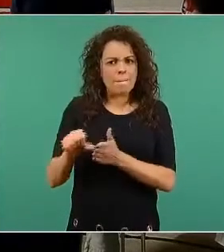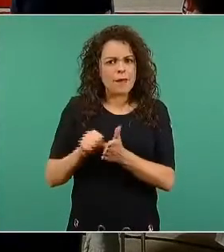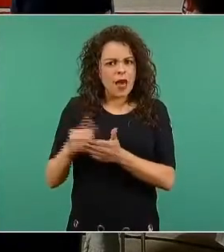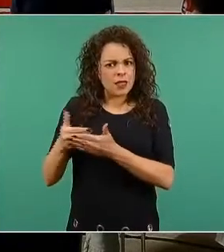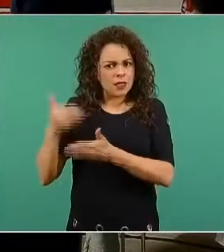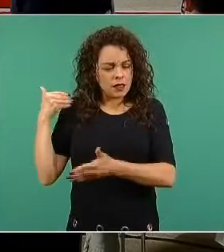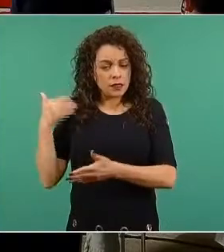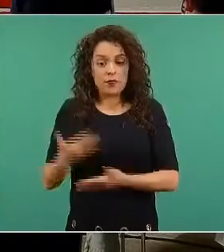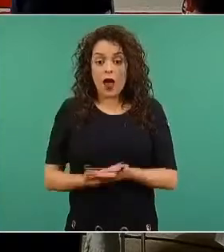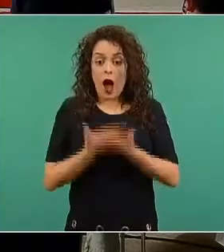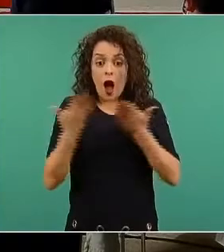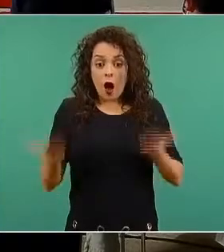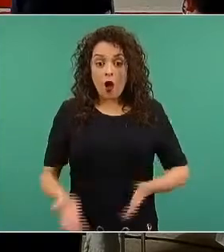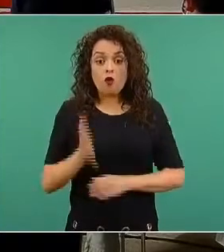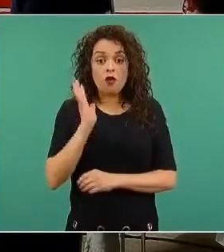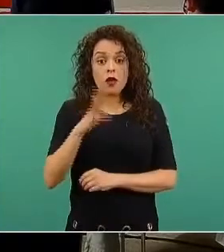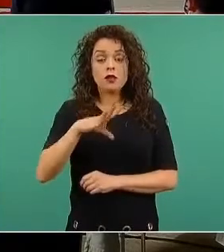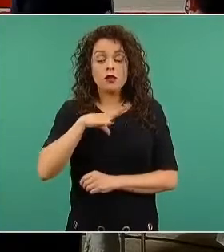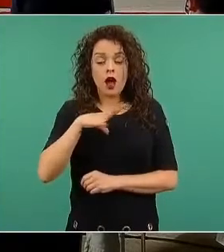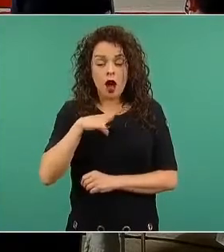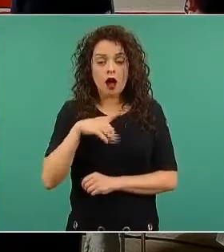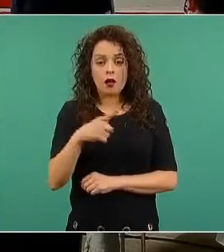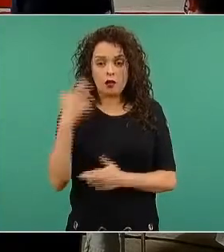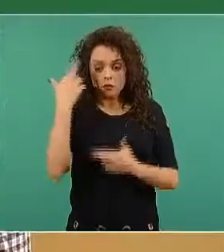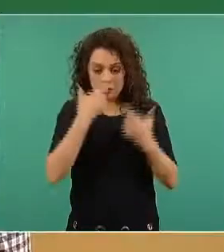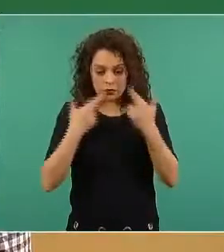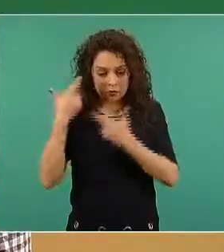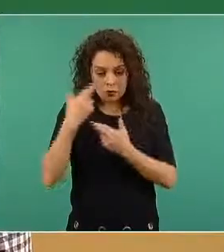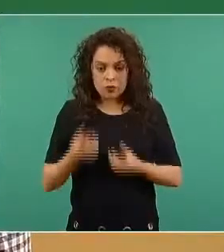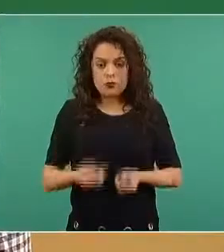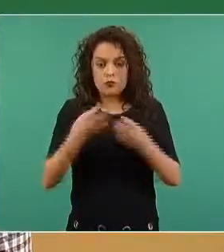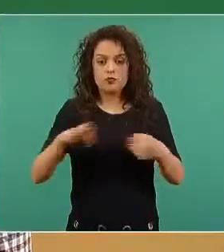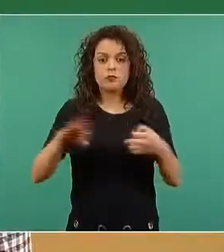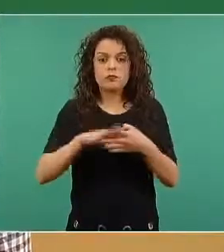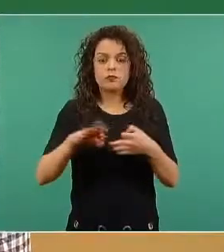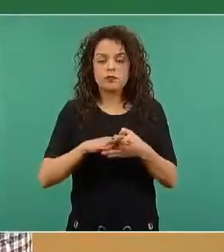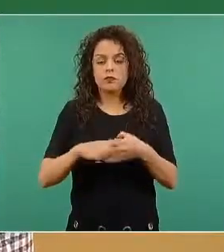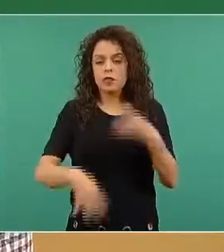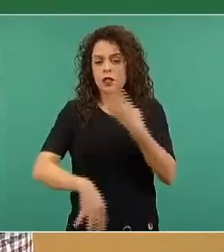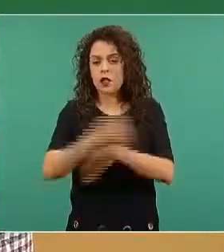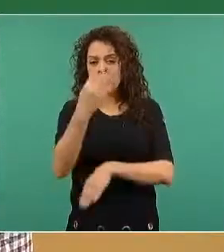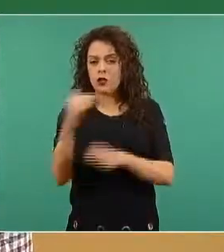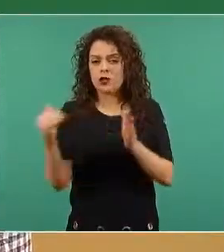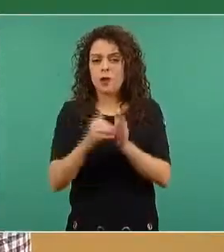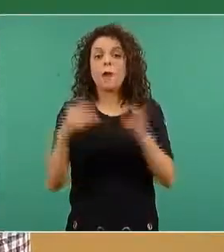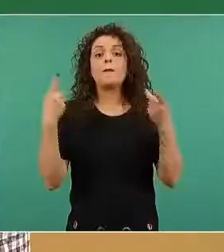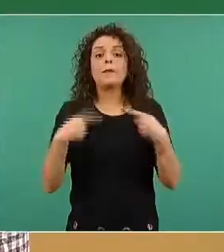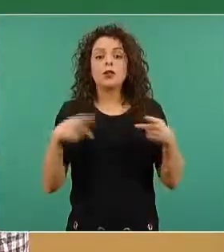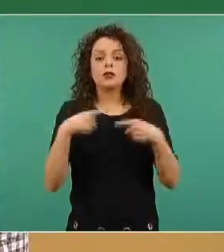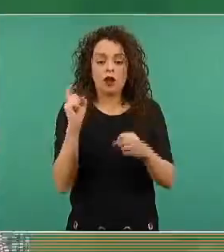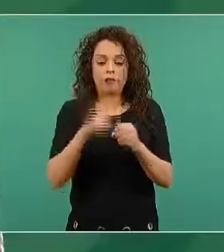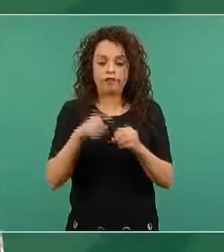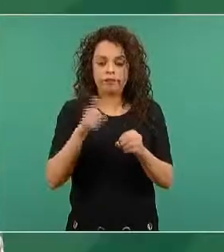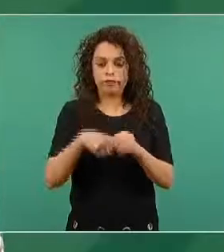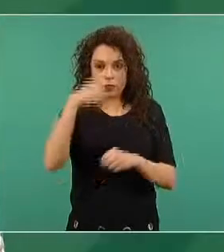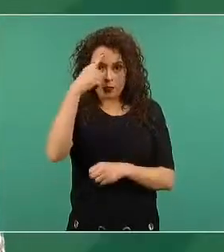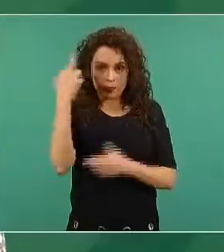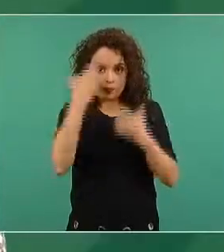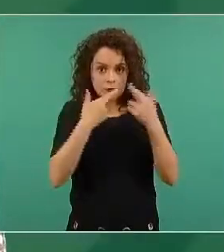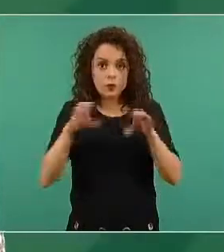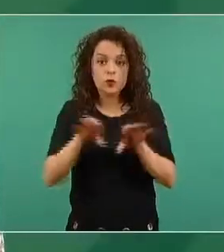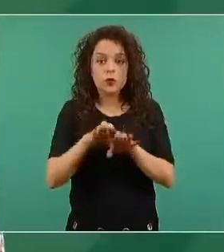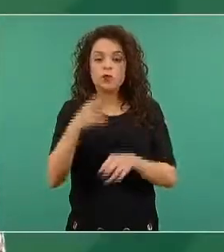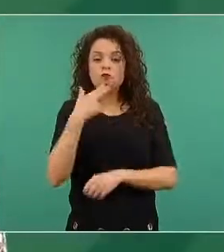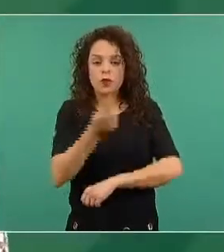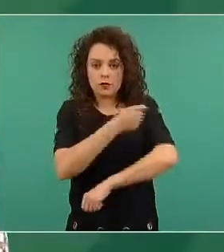se han reclutado y dado seguimiento a cerca de 14,000, un poco más de 14,000 personas, y lo que va a